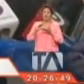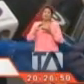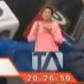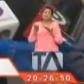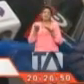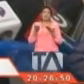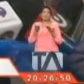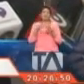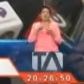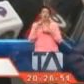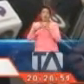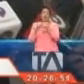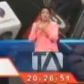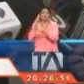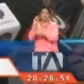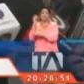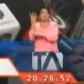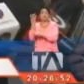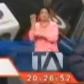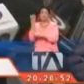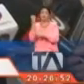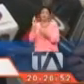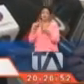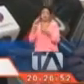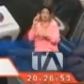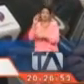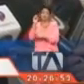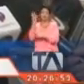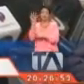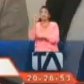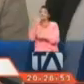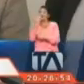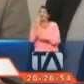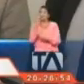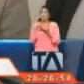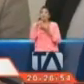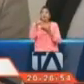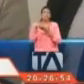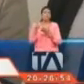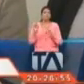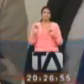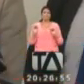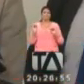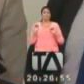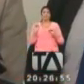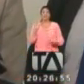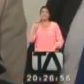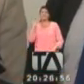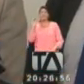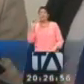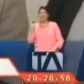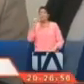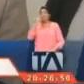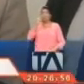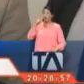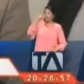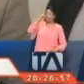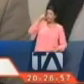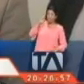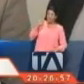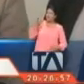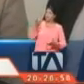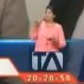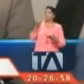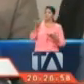tributables en los años 2014-2015 y que no han sido declarados ni pagados. Que de los 60 elementos que ha presentado la Fiscalía